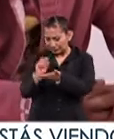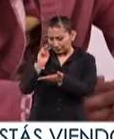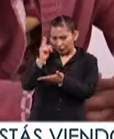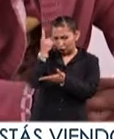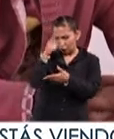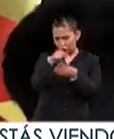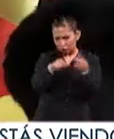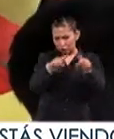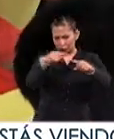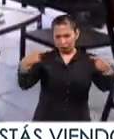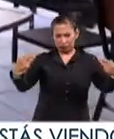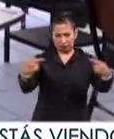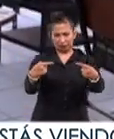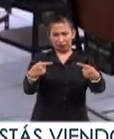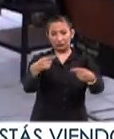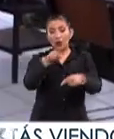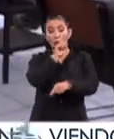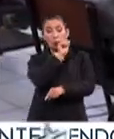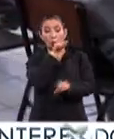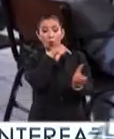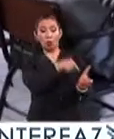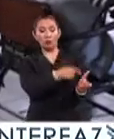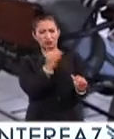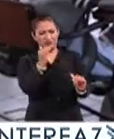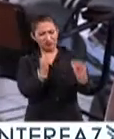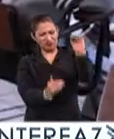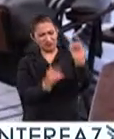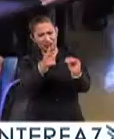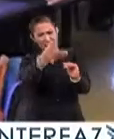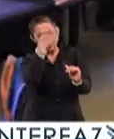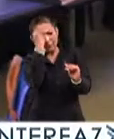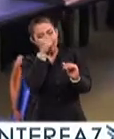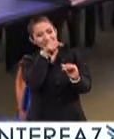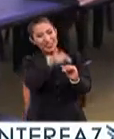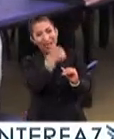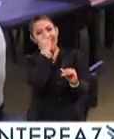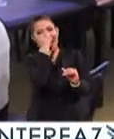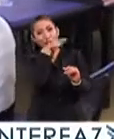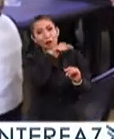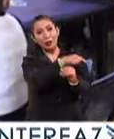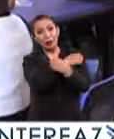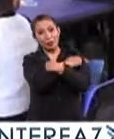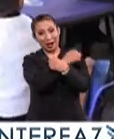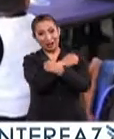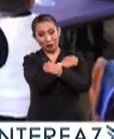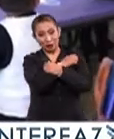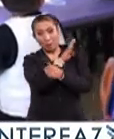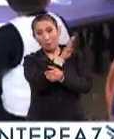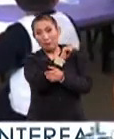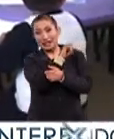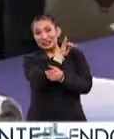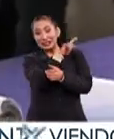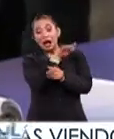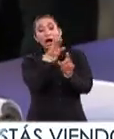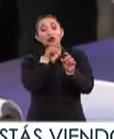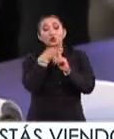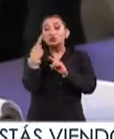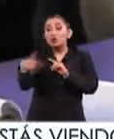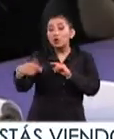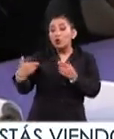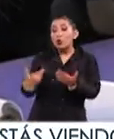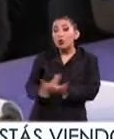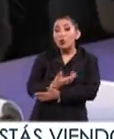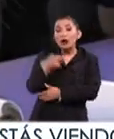destaca estos contrastes. Uno de ellos es la disparidad entre los aprendizajes de los estudiantes de educación básica en función de su